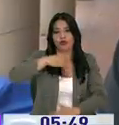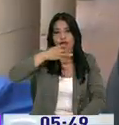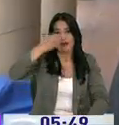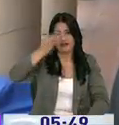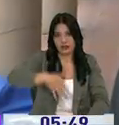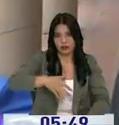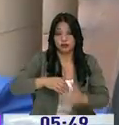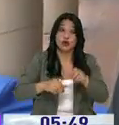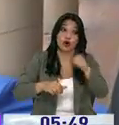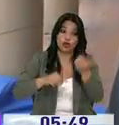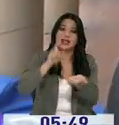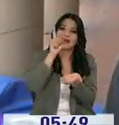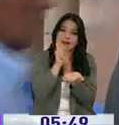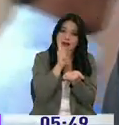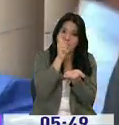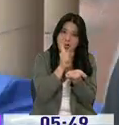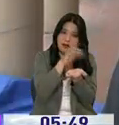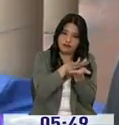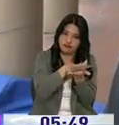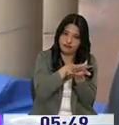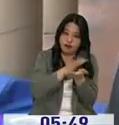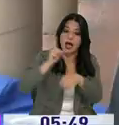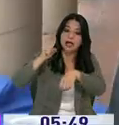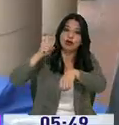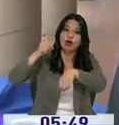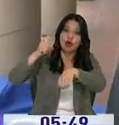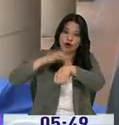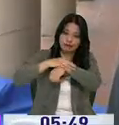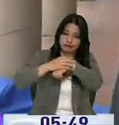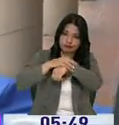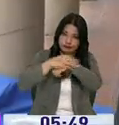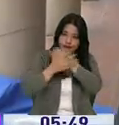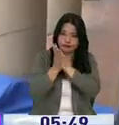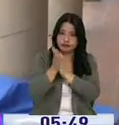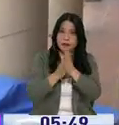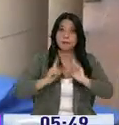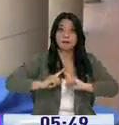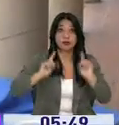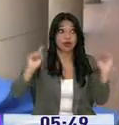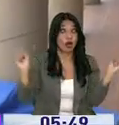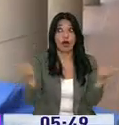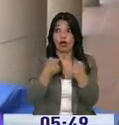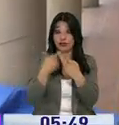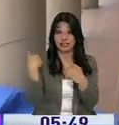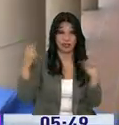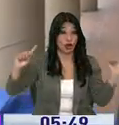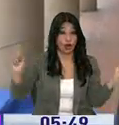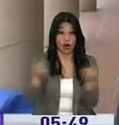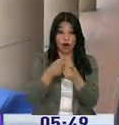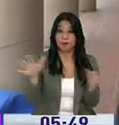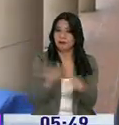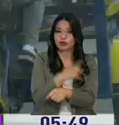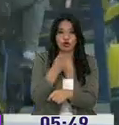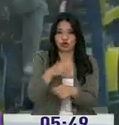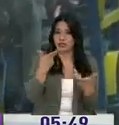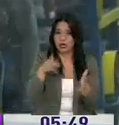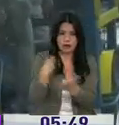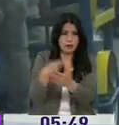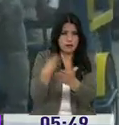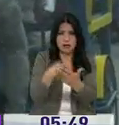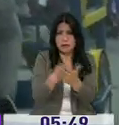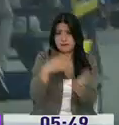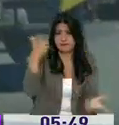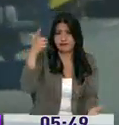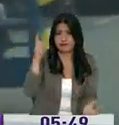gel, alcohol, o sea, pero no todas contienen todos estos medicamentos. Las